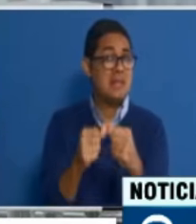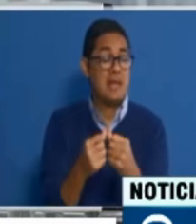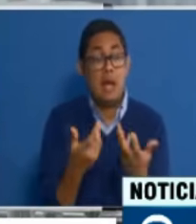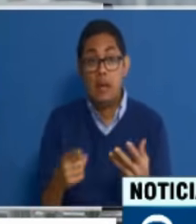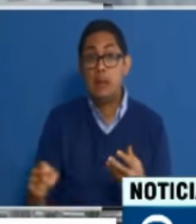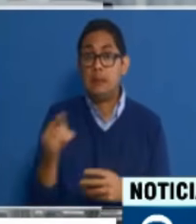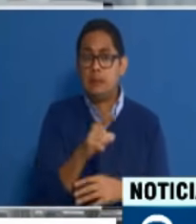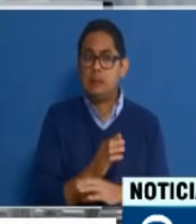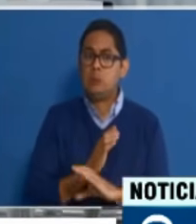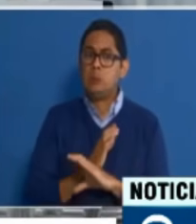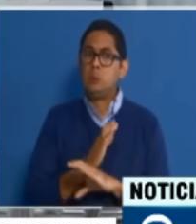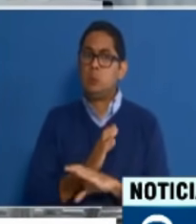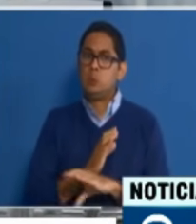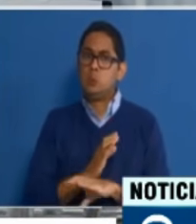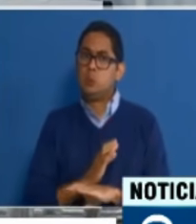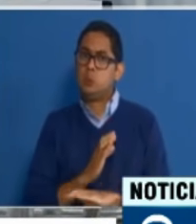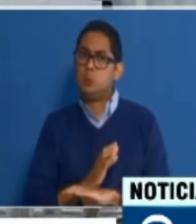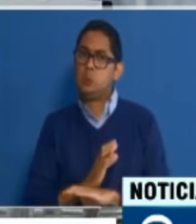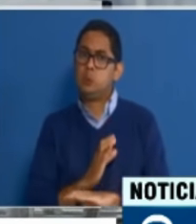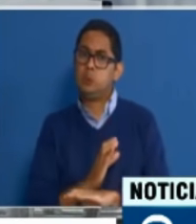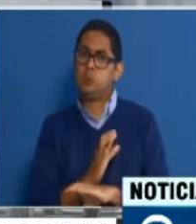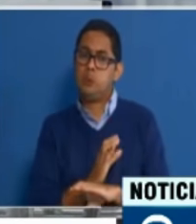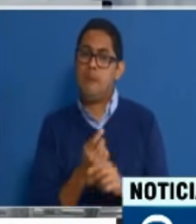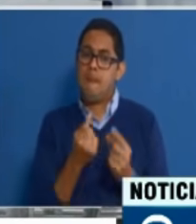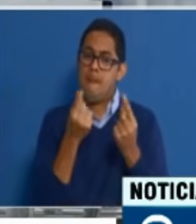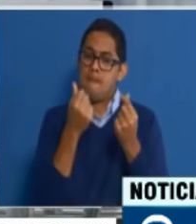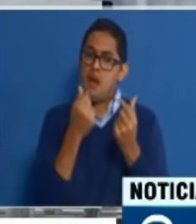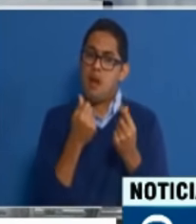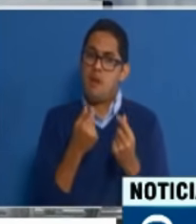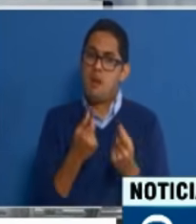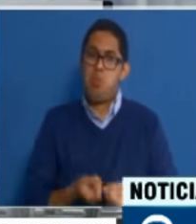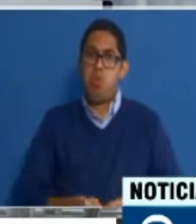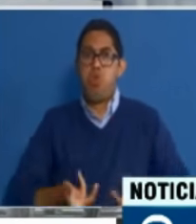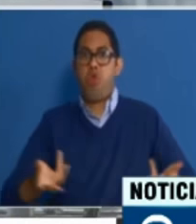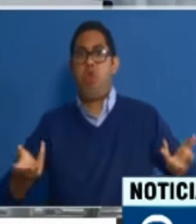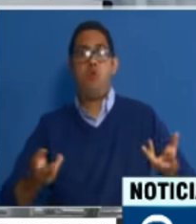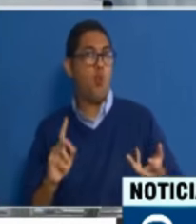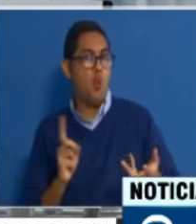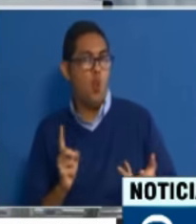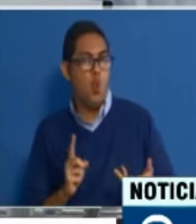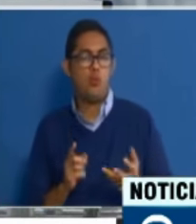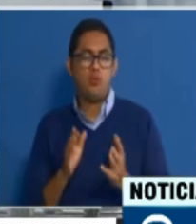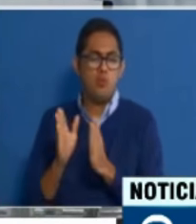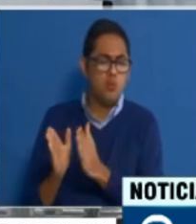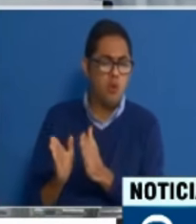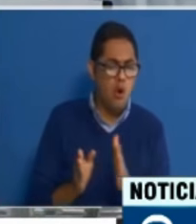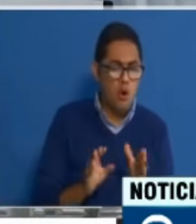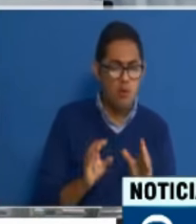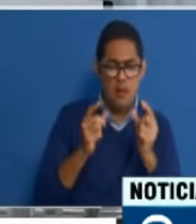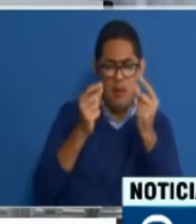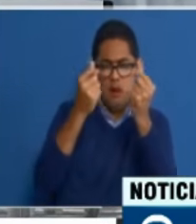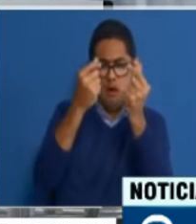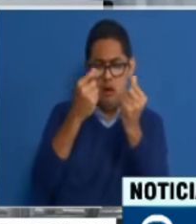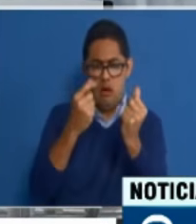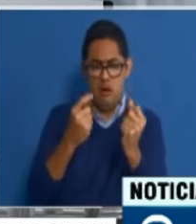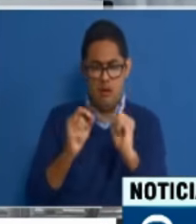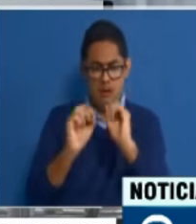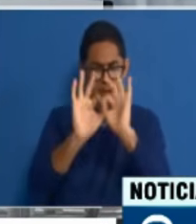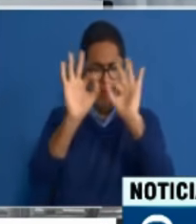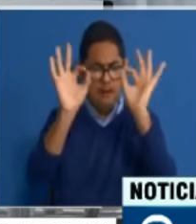que ser muy cuidadosos cómo se manejan los recursos de la manera más transparente